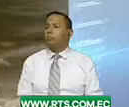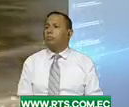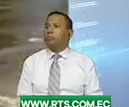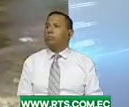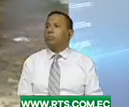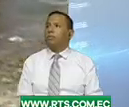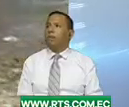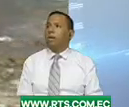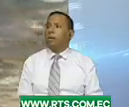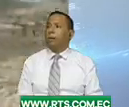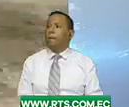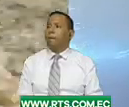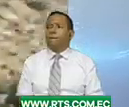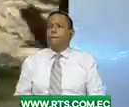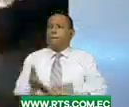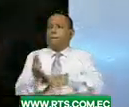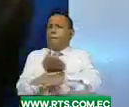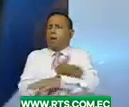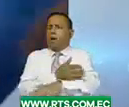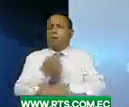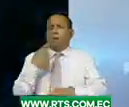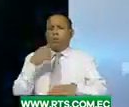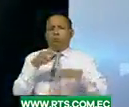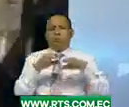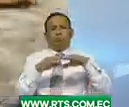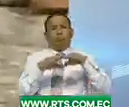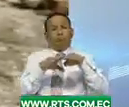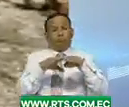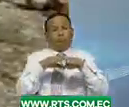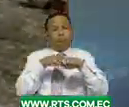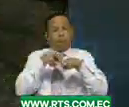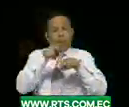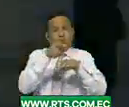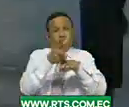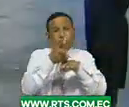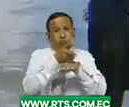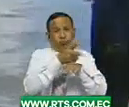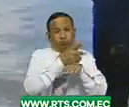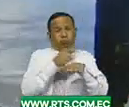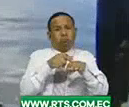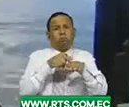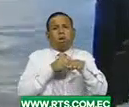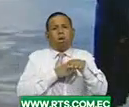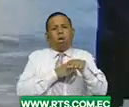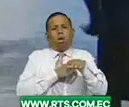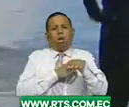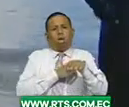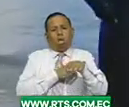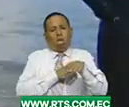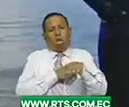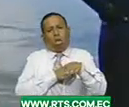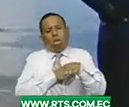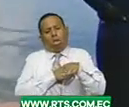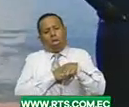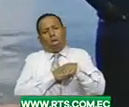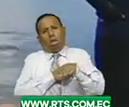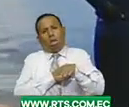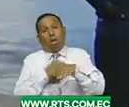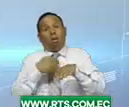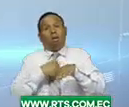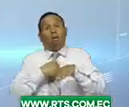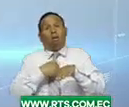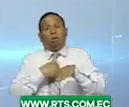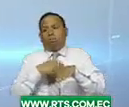El rato que comenzó a inclinarse no nos dio tiempo casi a nada. Lo único que yo me salí de la volqueta y me boté al agua.